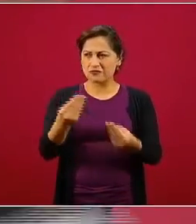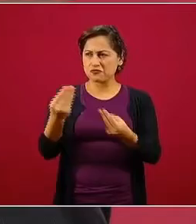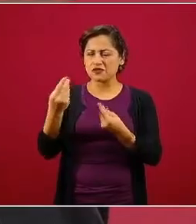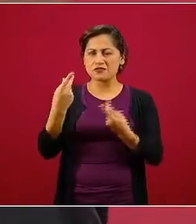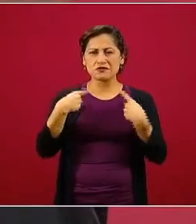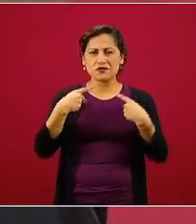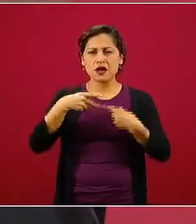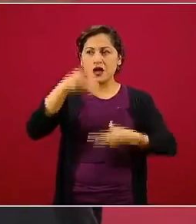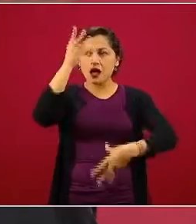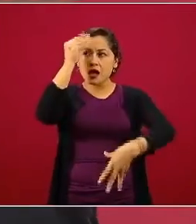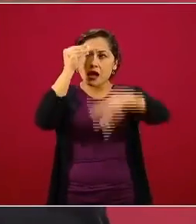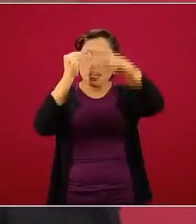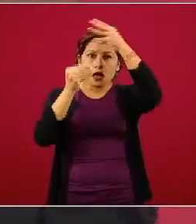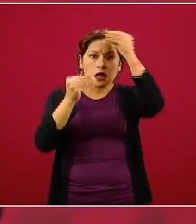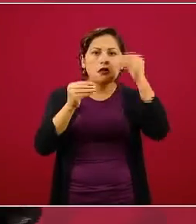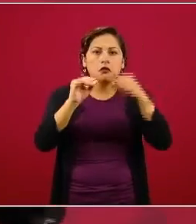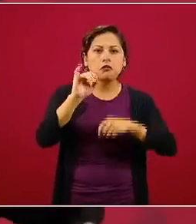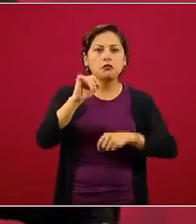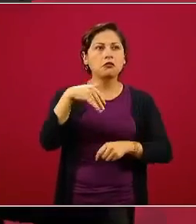en que